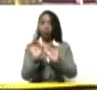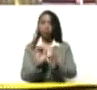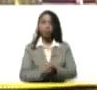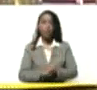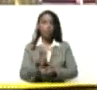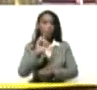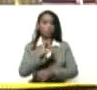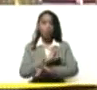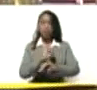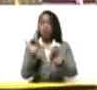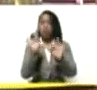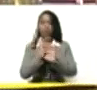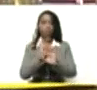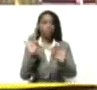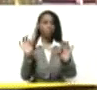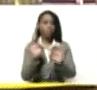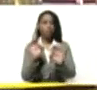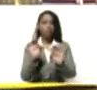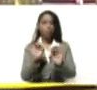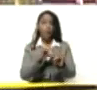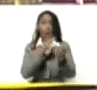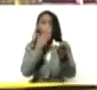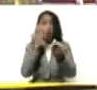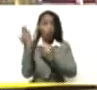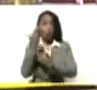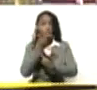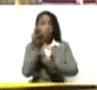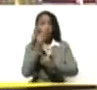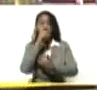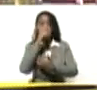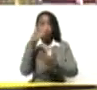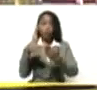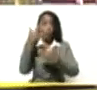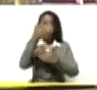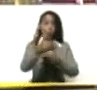No va a cesar. Ahí ven ustedes, un año después,